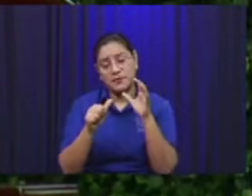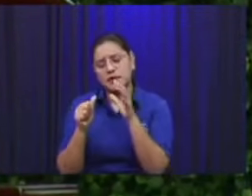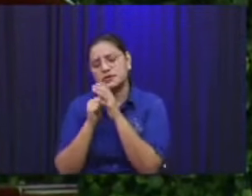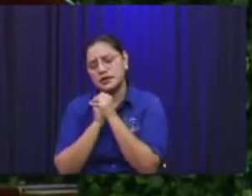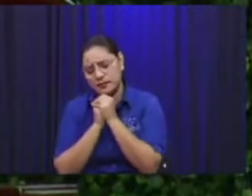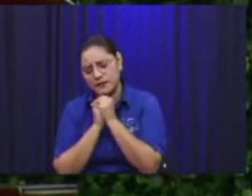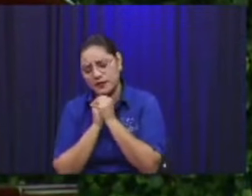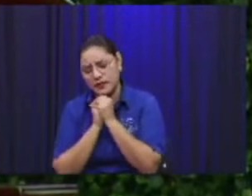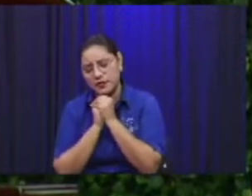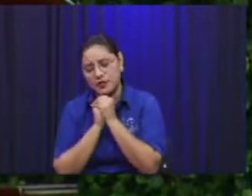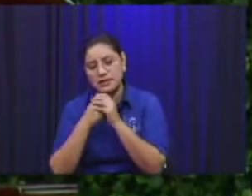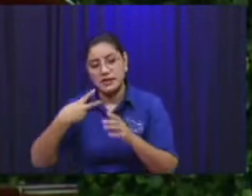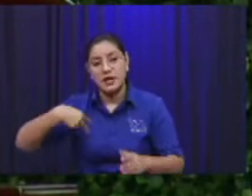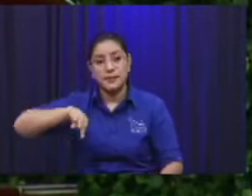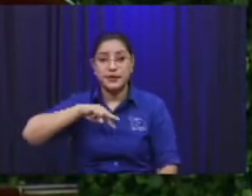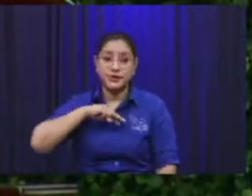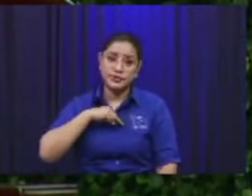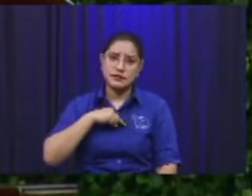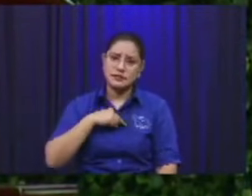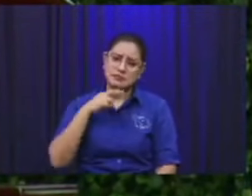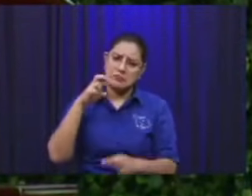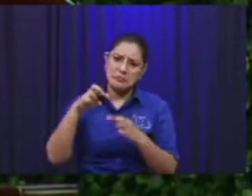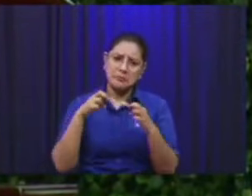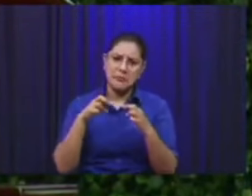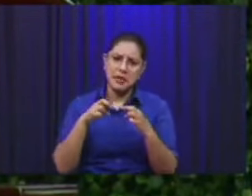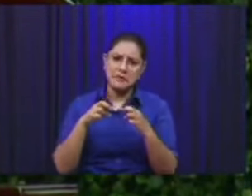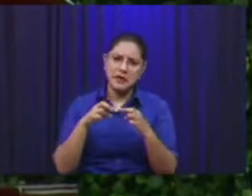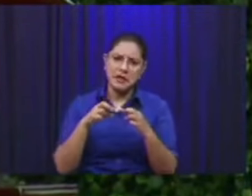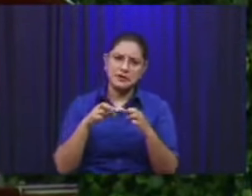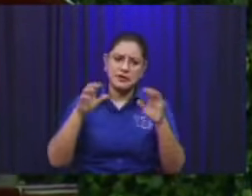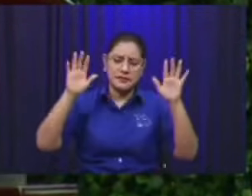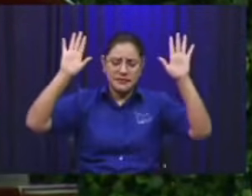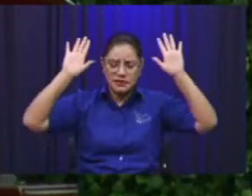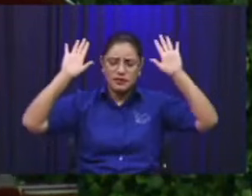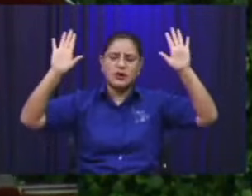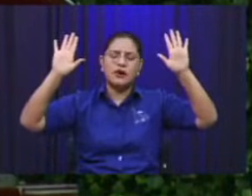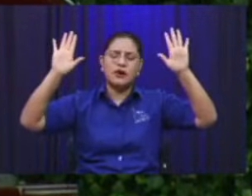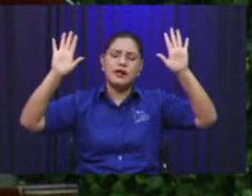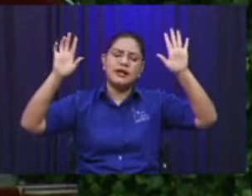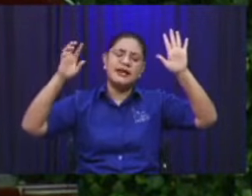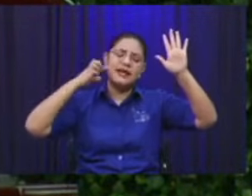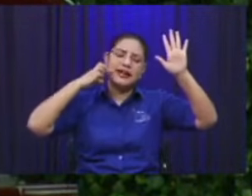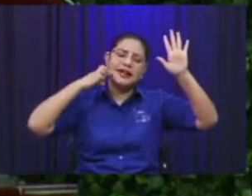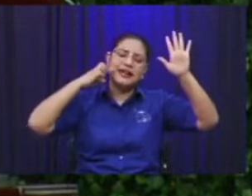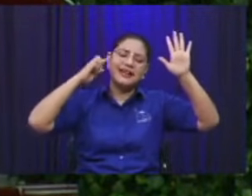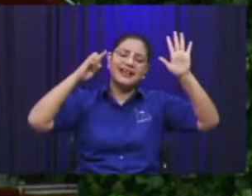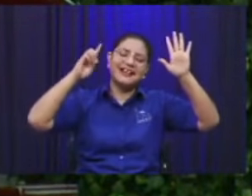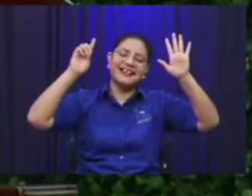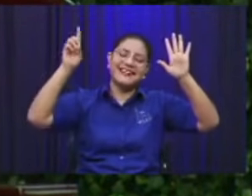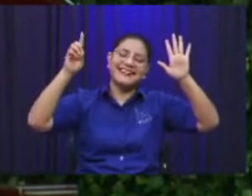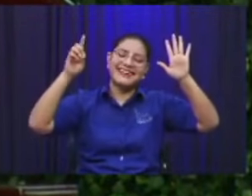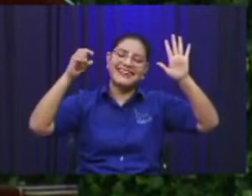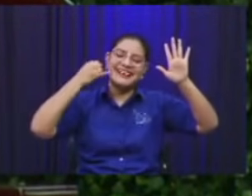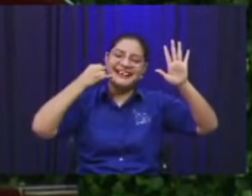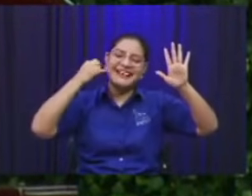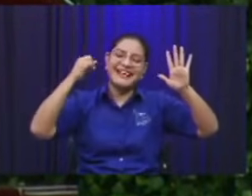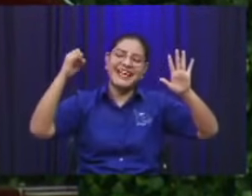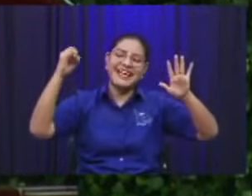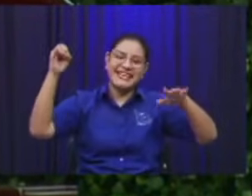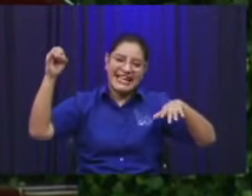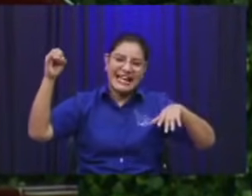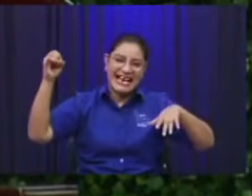que ahora es profesor es perfecto le dijo y 4a our